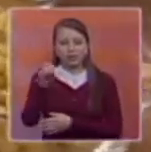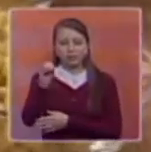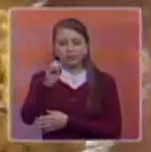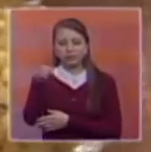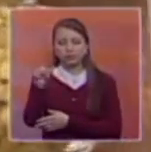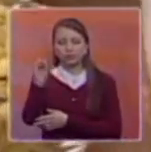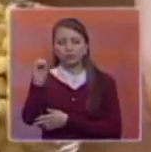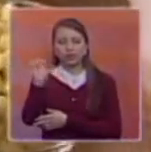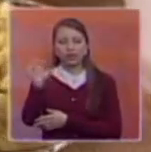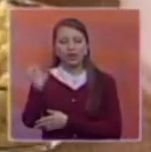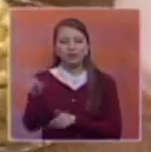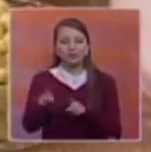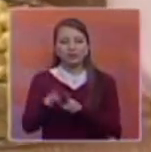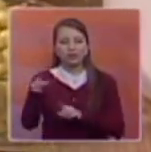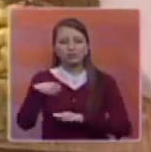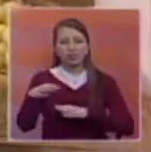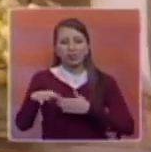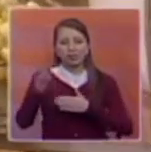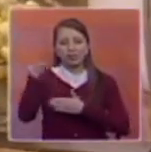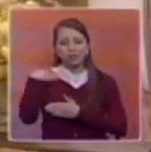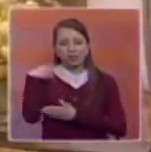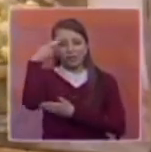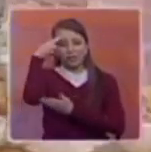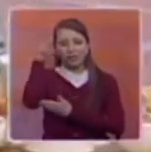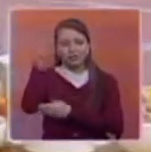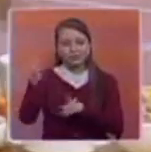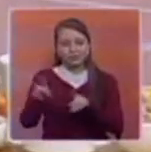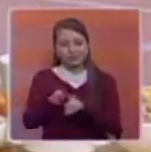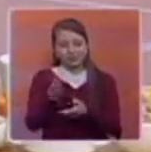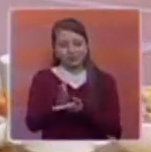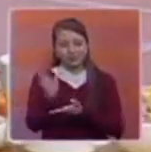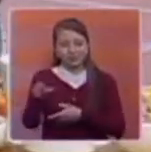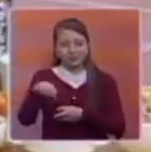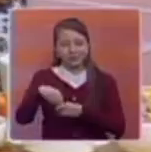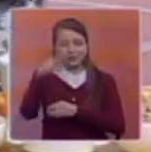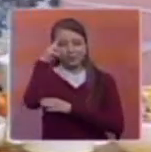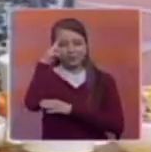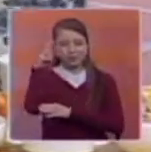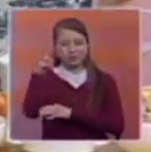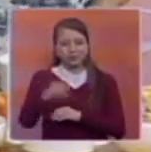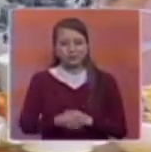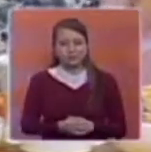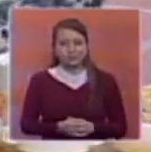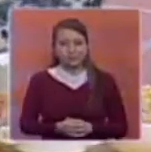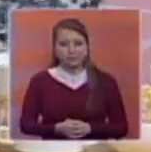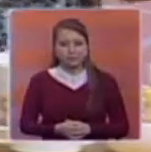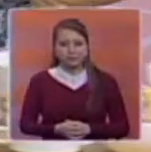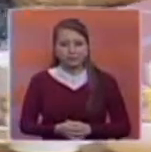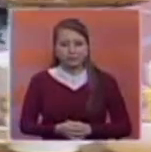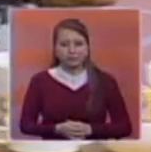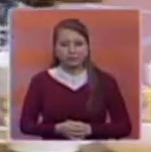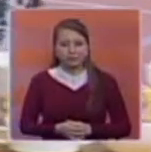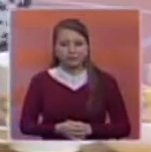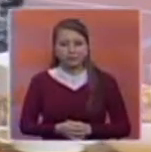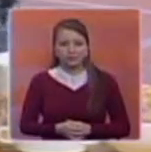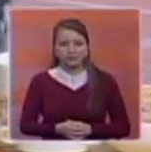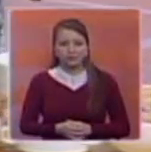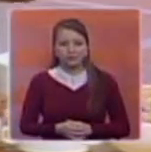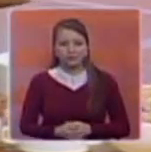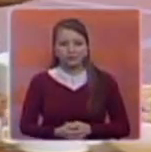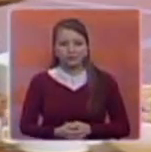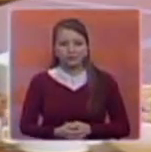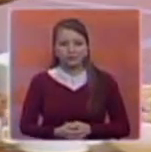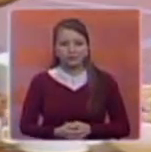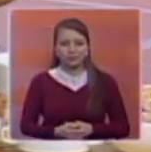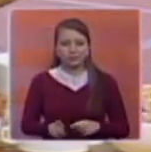sopa mexicana. Hay tantos pozoles como cocinas en México, ¿no? Y obviamente cuando llegan este tipo de platos que llegan al Ecuador, nosotros